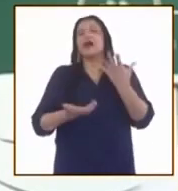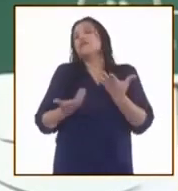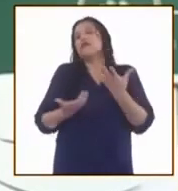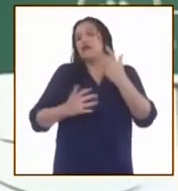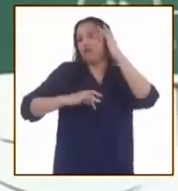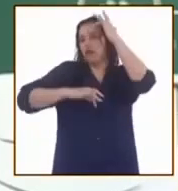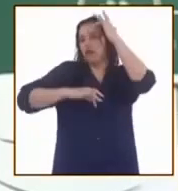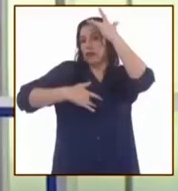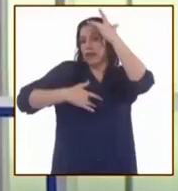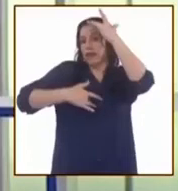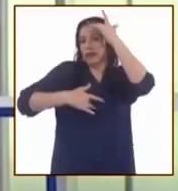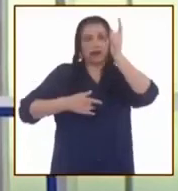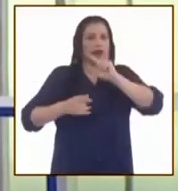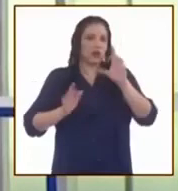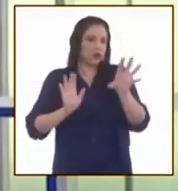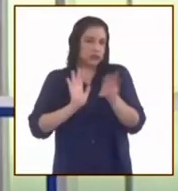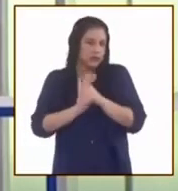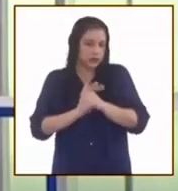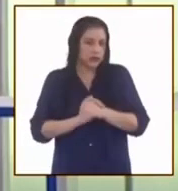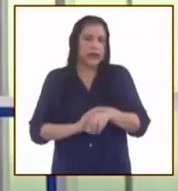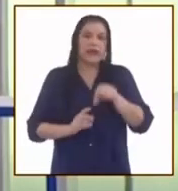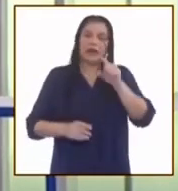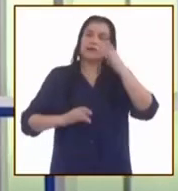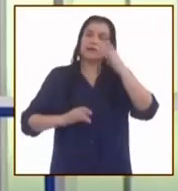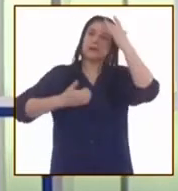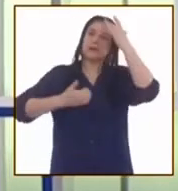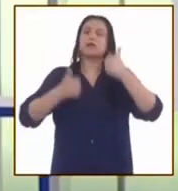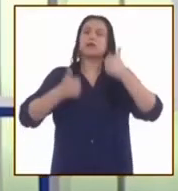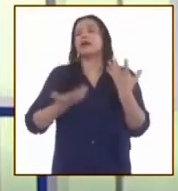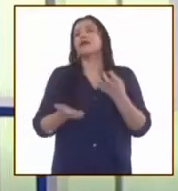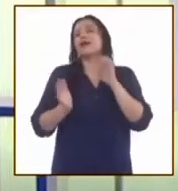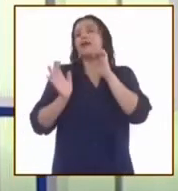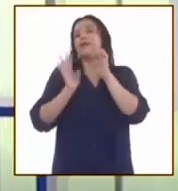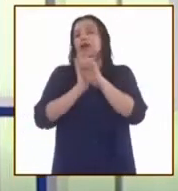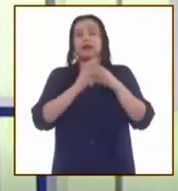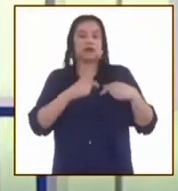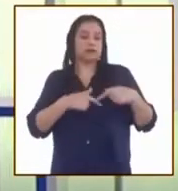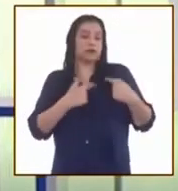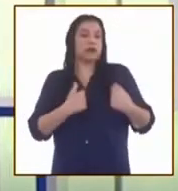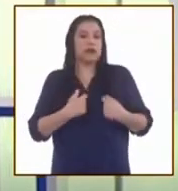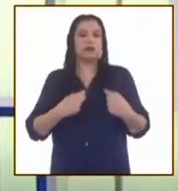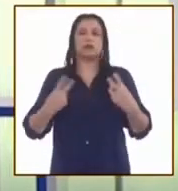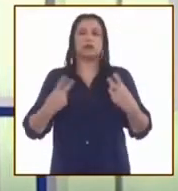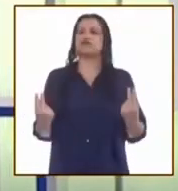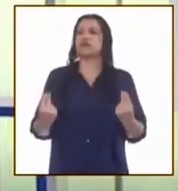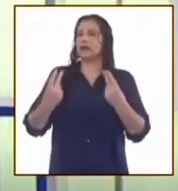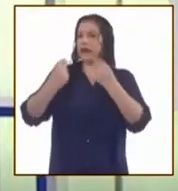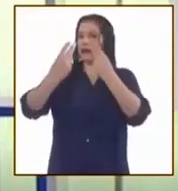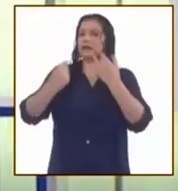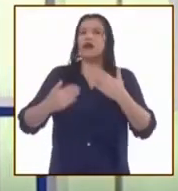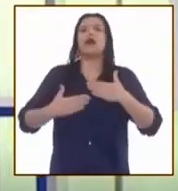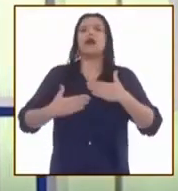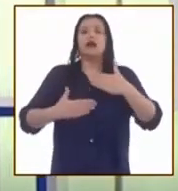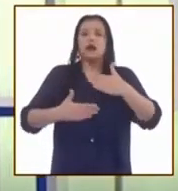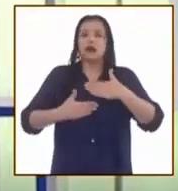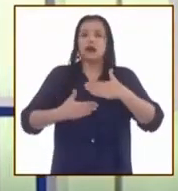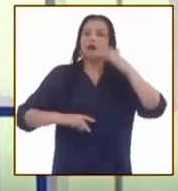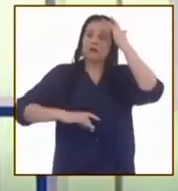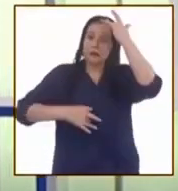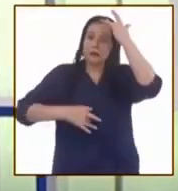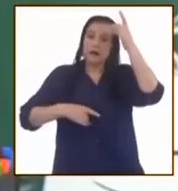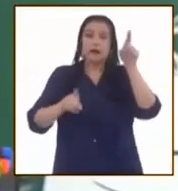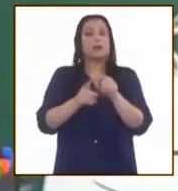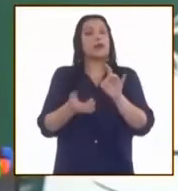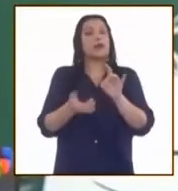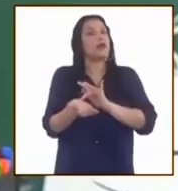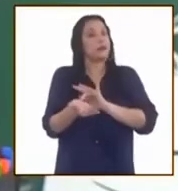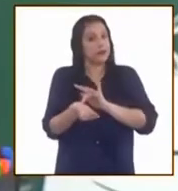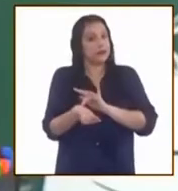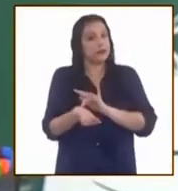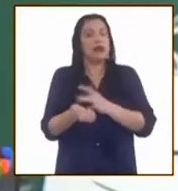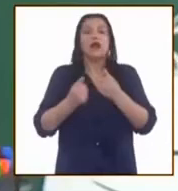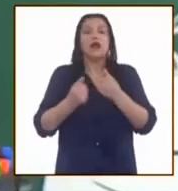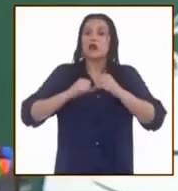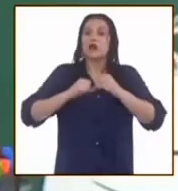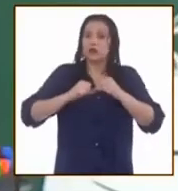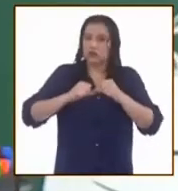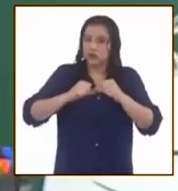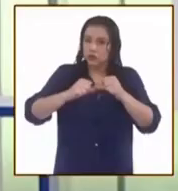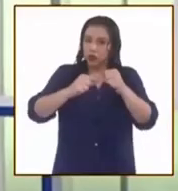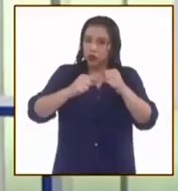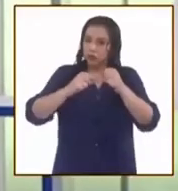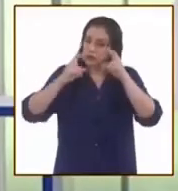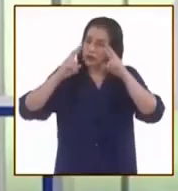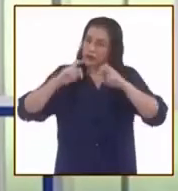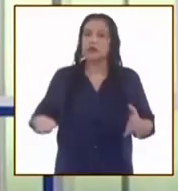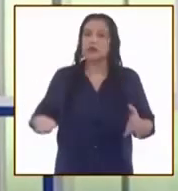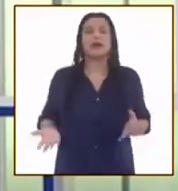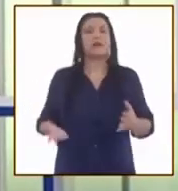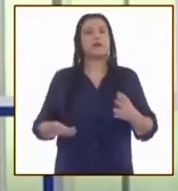no transmisibles. Estas enfermedades son las cardiovasculares, el cáncer, las enfermedades respiratorias crónicas y la diabetes. Continuamos con nuestra